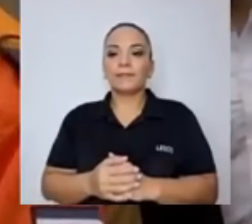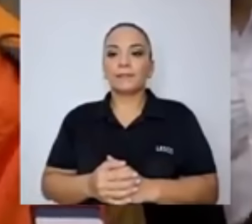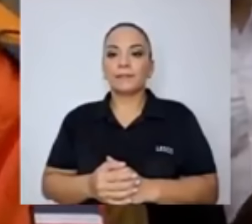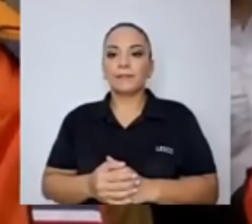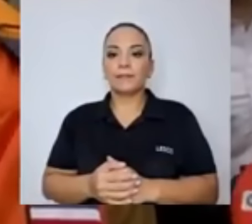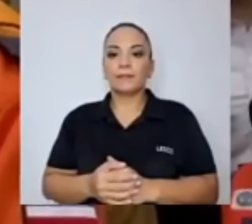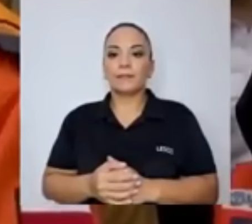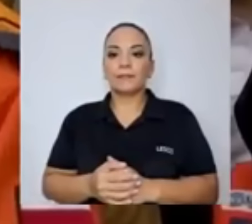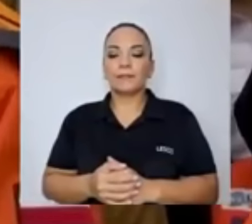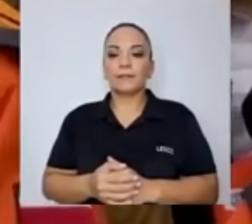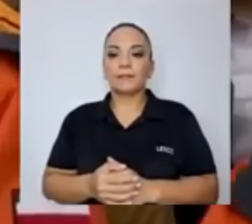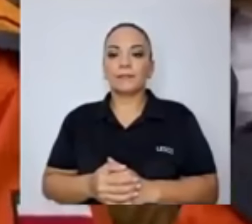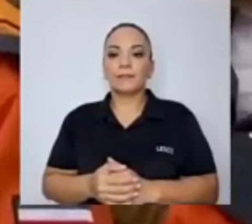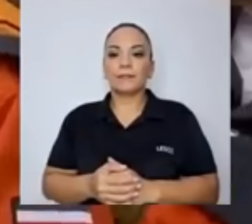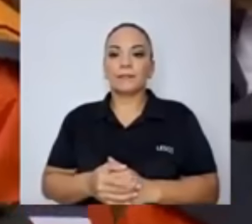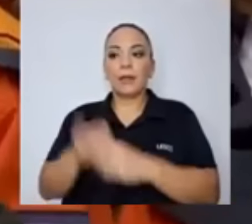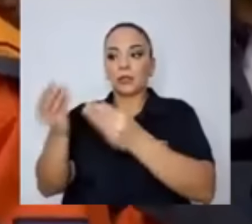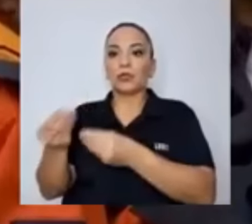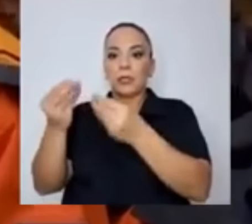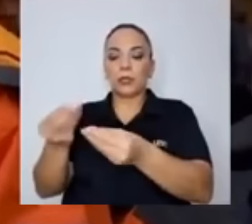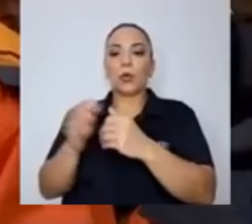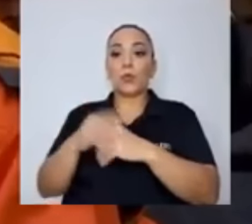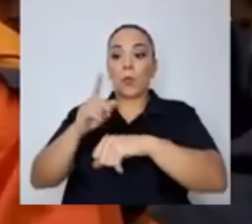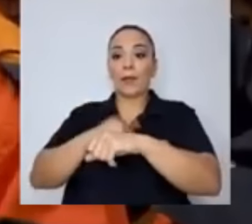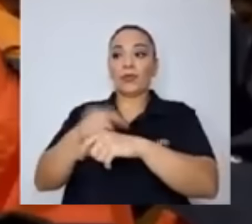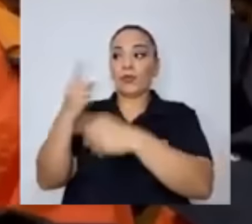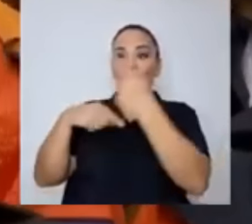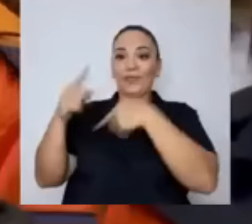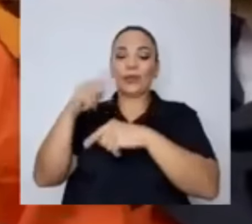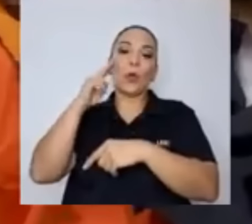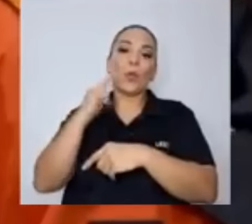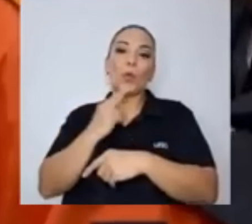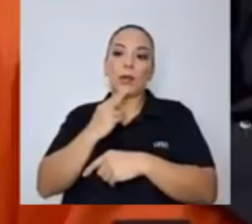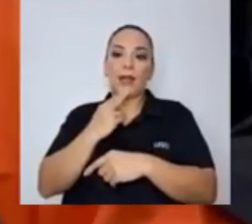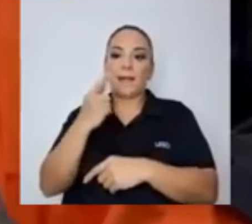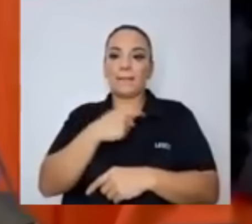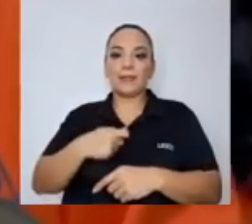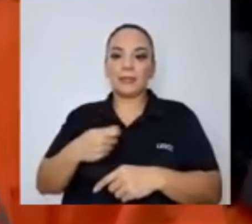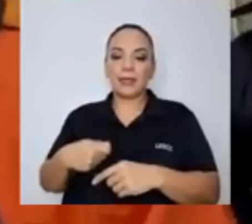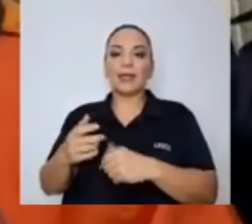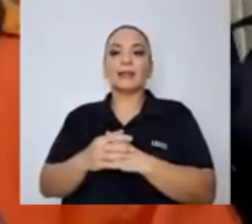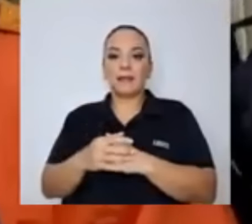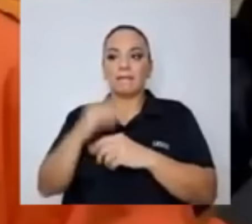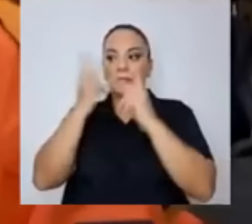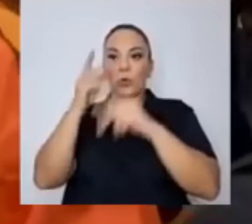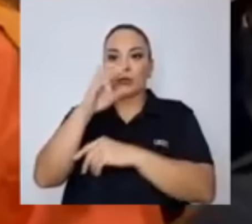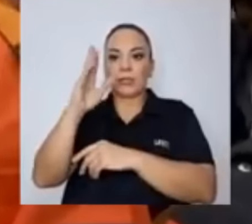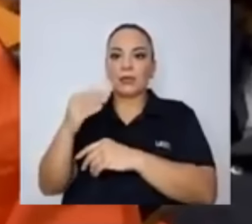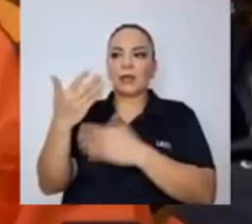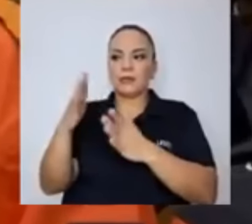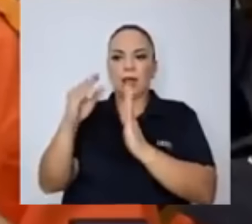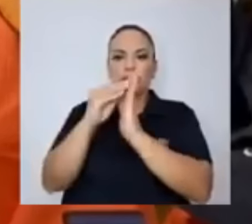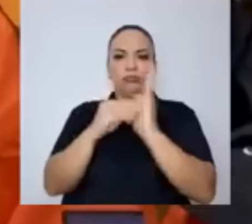al presidente Bukele, una visita de Estado programada hace ya muchos meses,